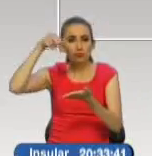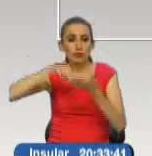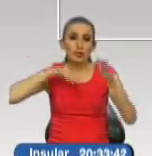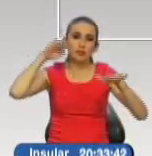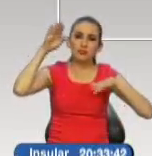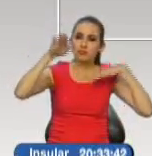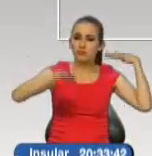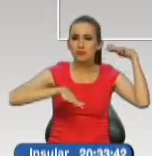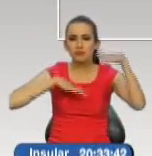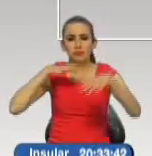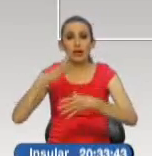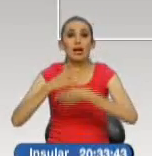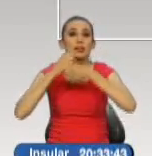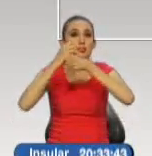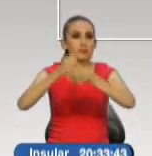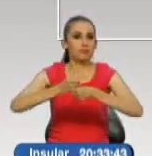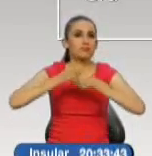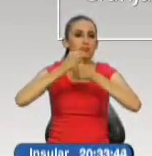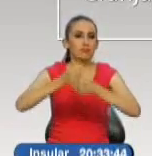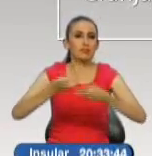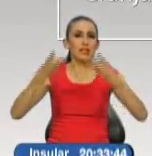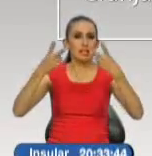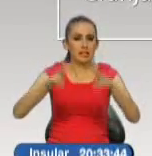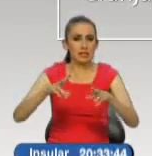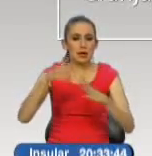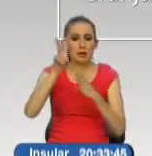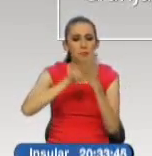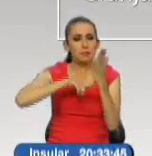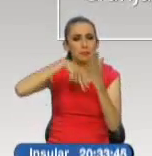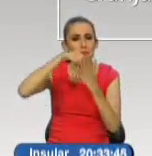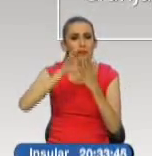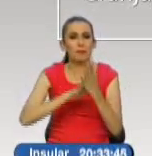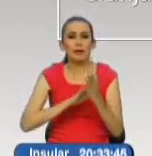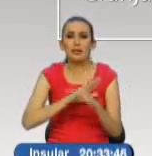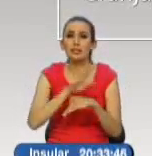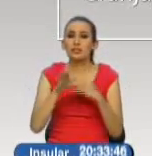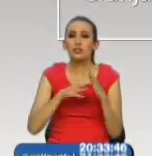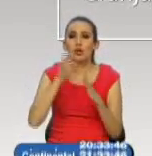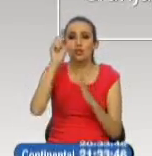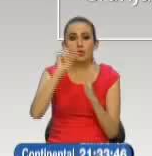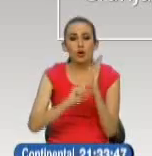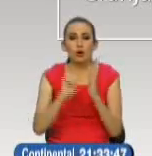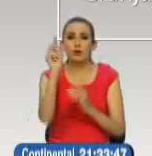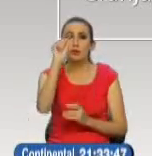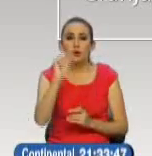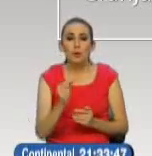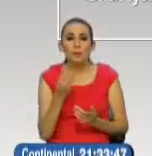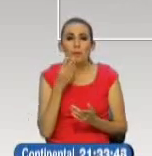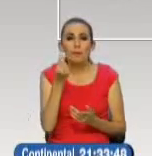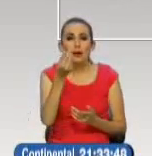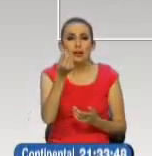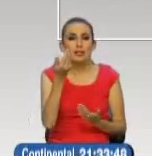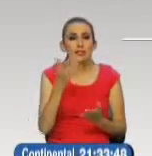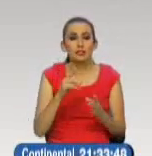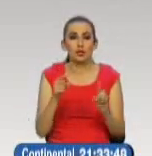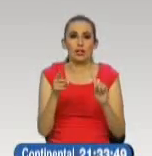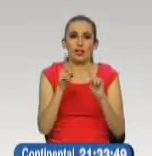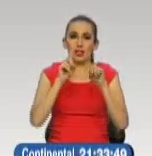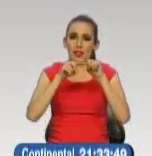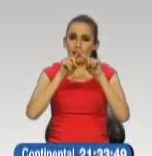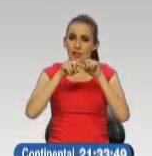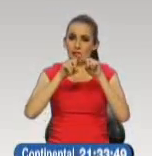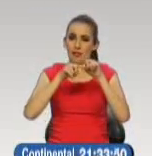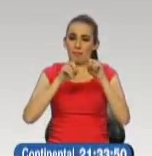Natación, Equitación, Pumaki Granja, Literato, Club de Té. Su precio va a depender del tipo de campamento y las